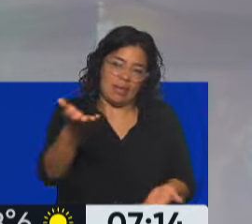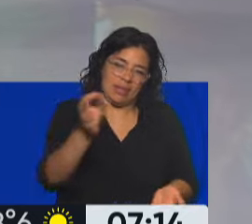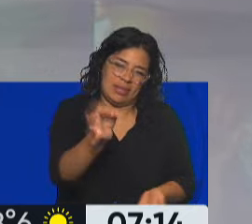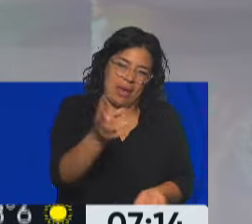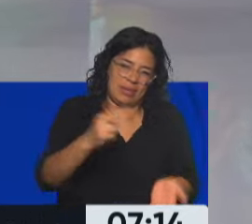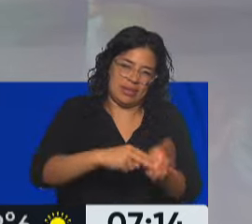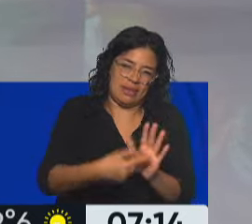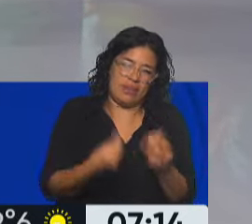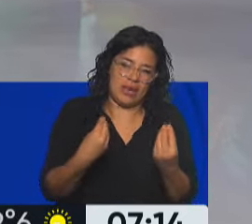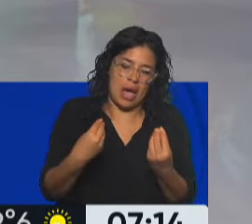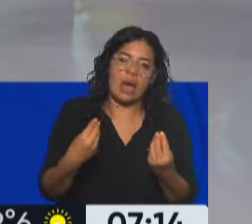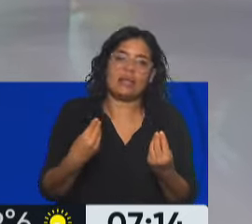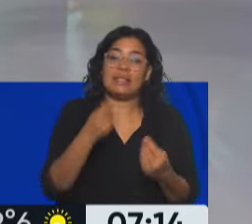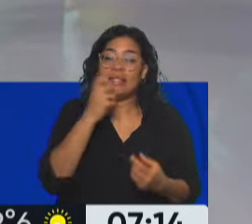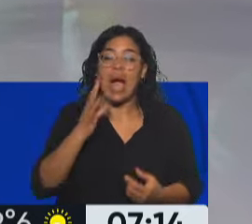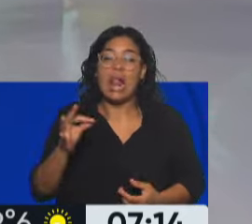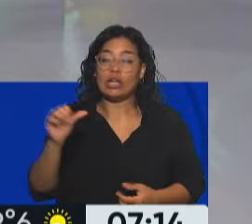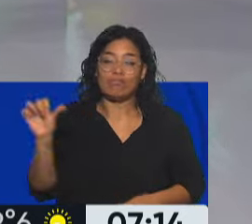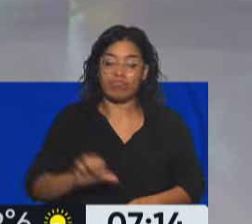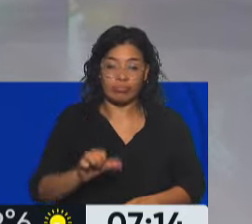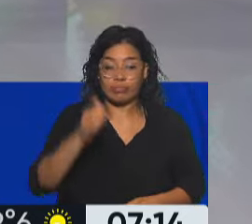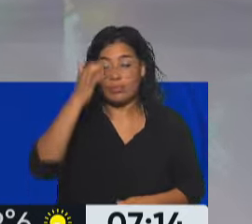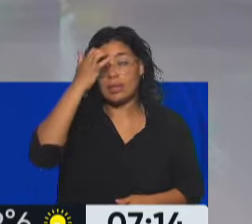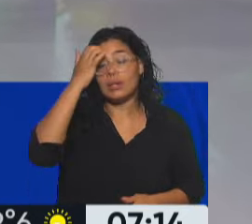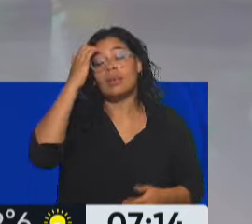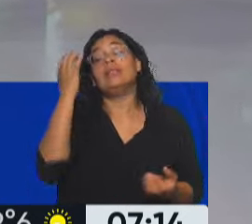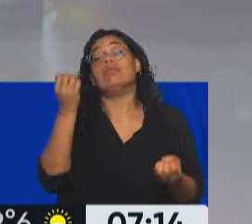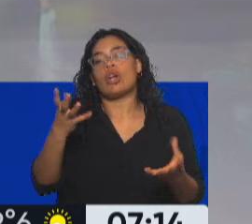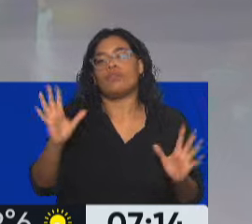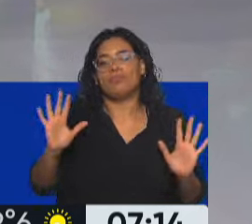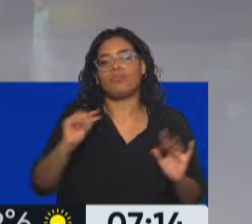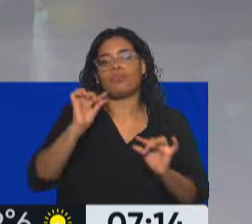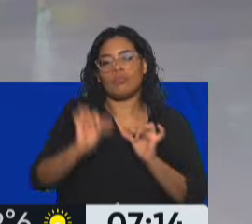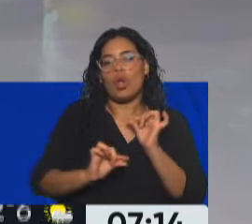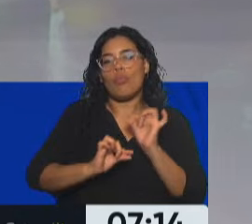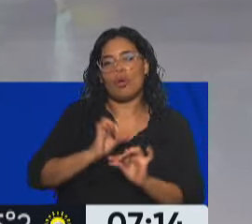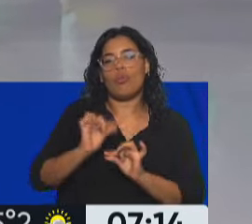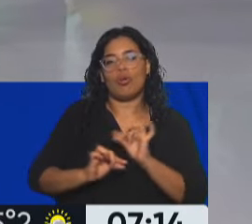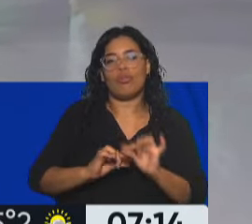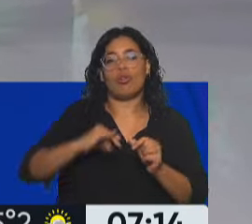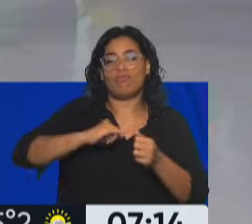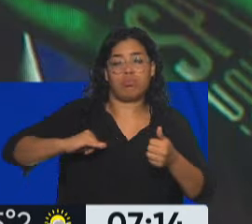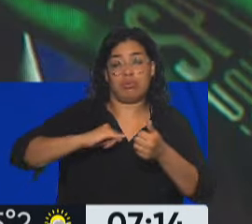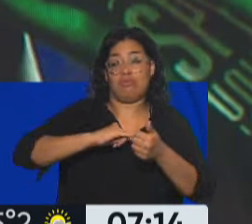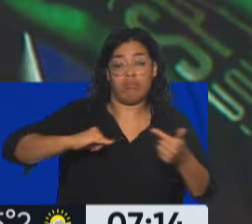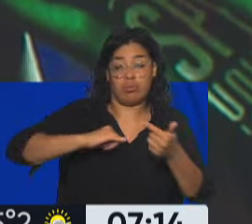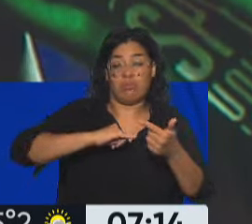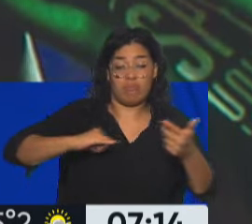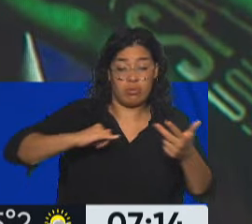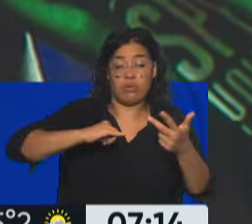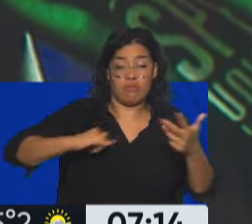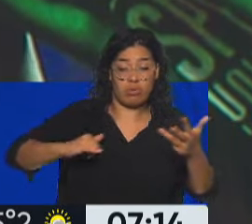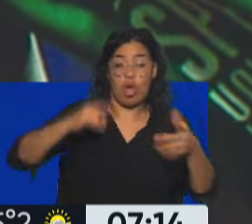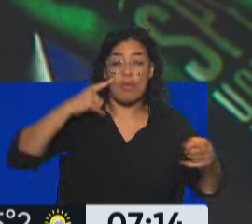un parámetro negativo cuando no estás presente. Bueno, fueron sumando escalones negativos respecto de lo que fueron objetivos no